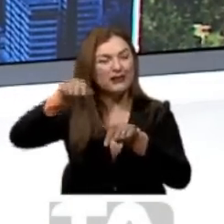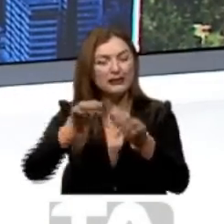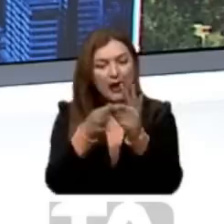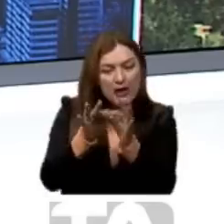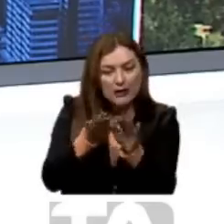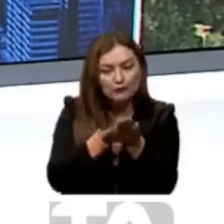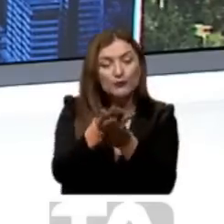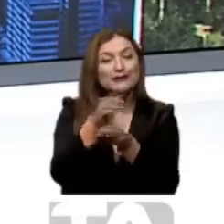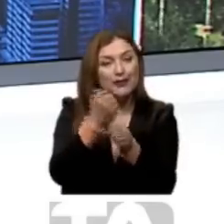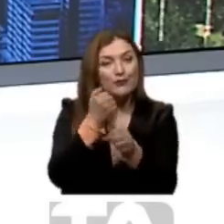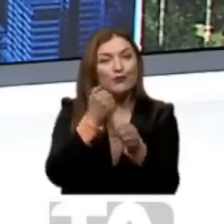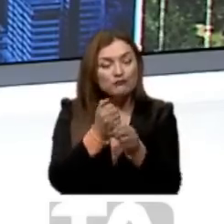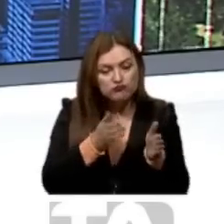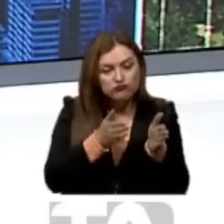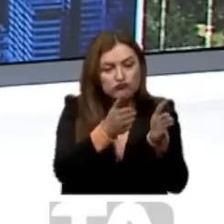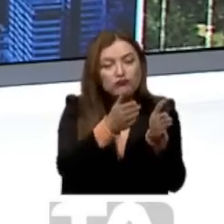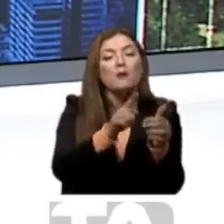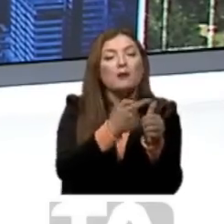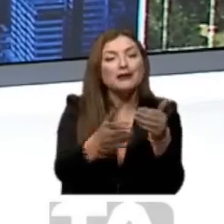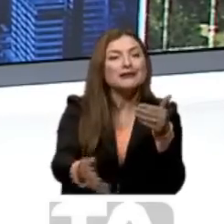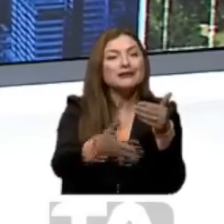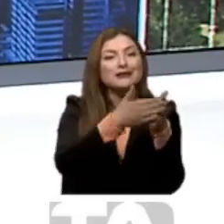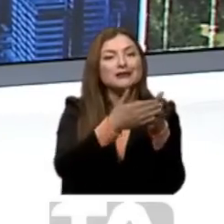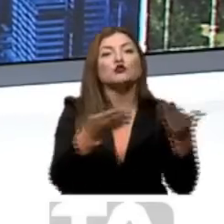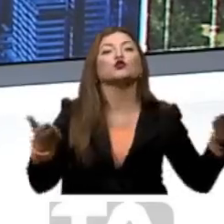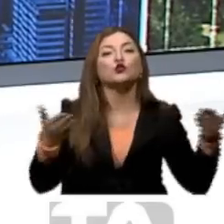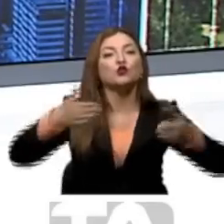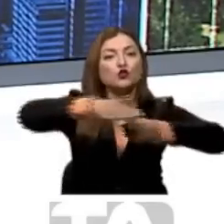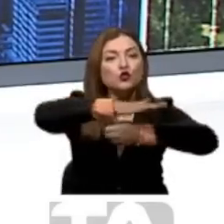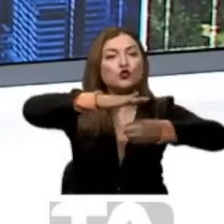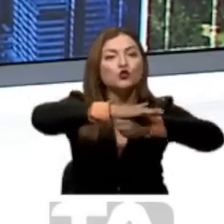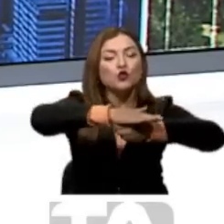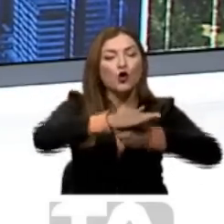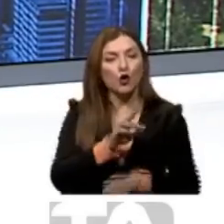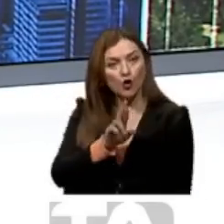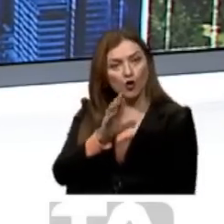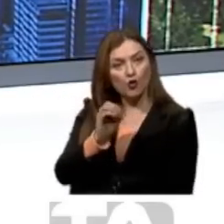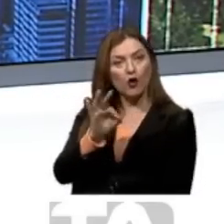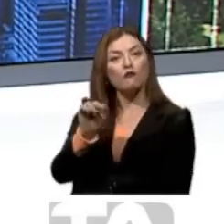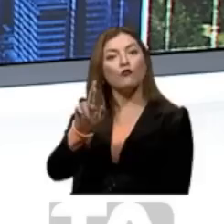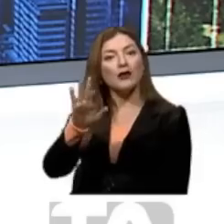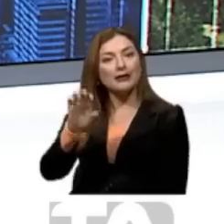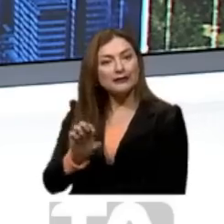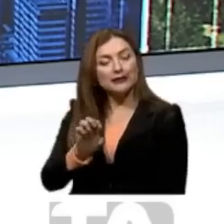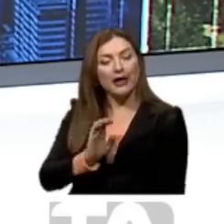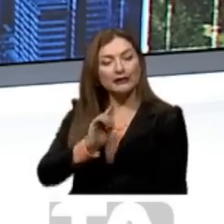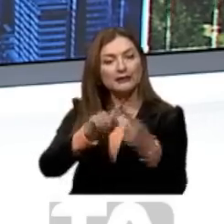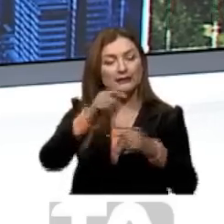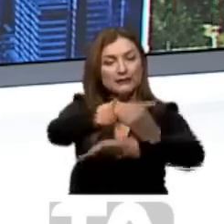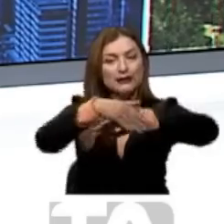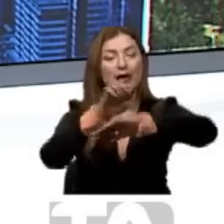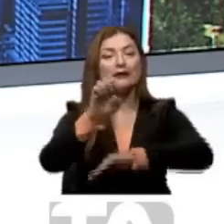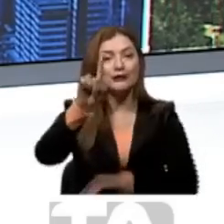repavimentación. Dos tramos serán cerrados. El primero, que tendrá un cierre total desde la Rocafuerte hasta la calle La